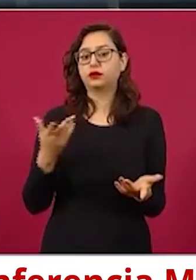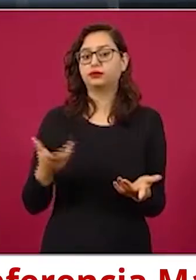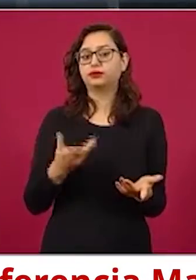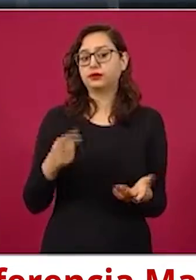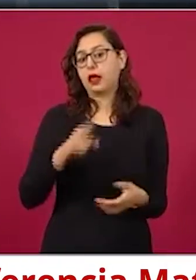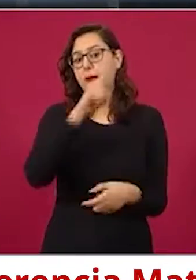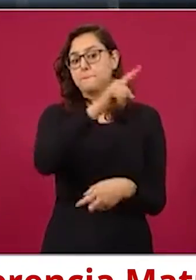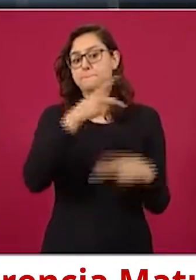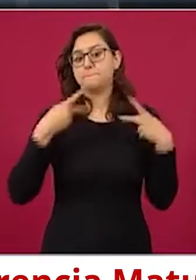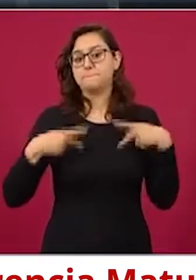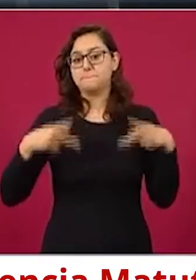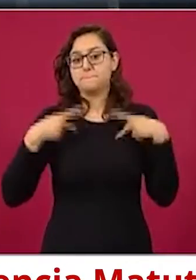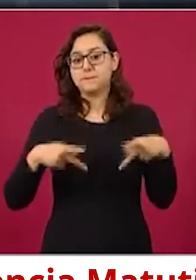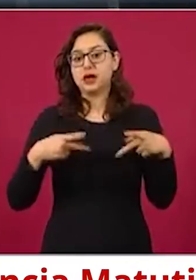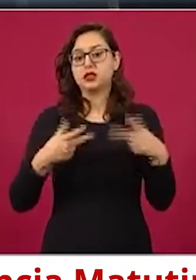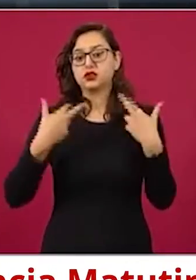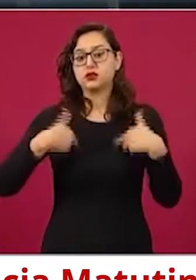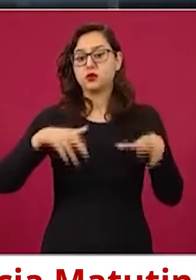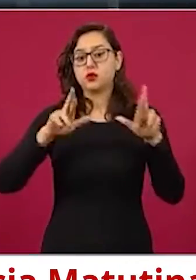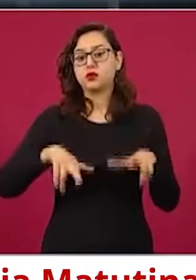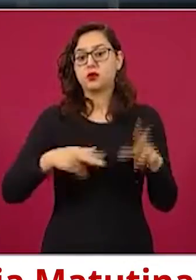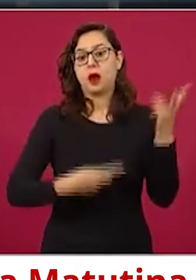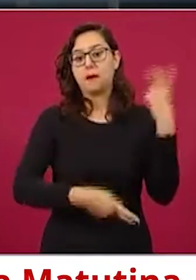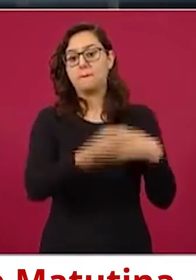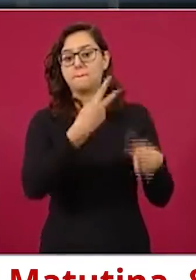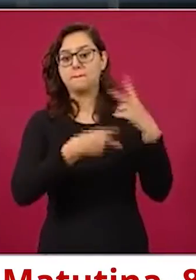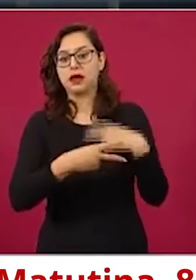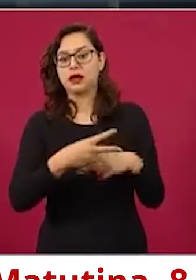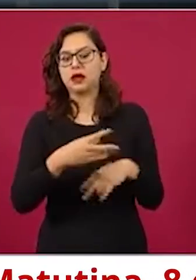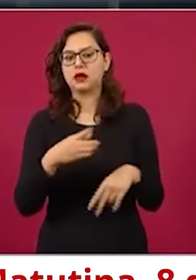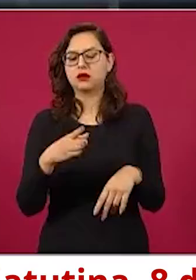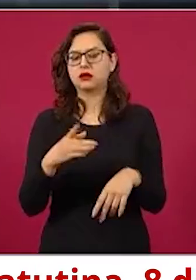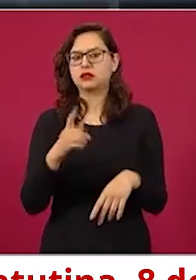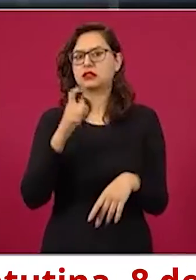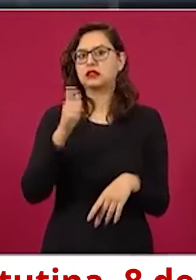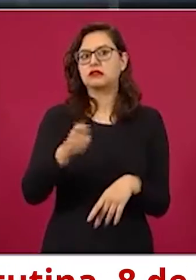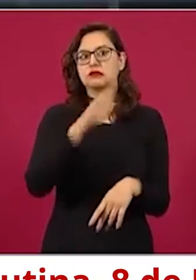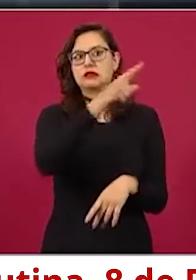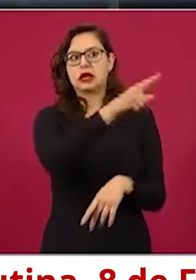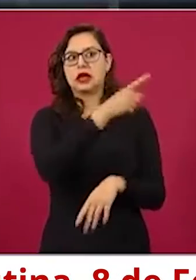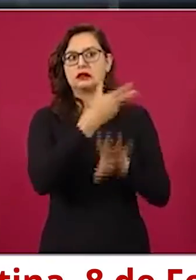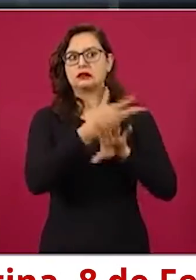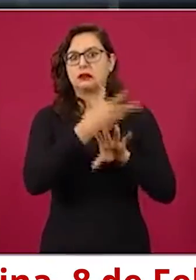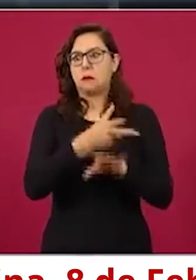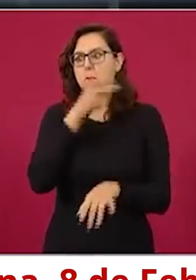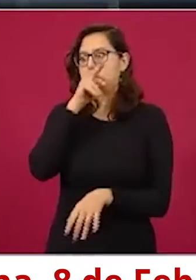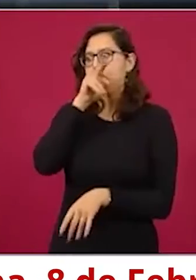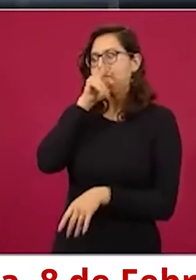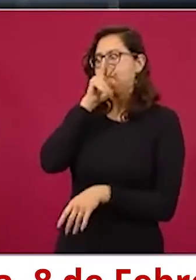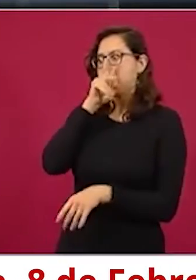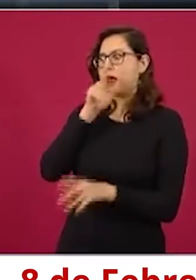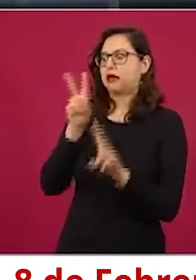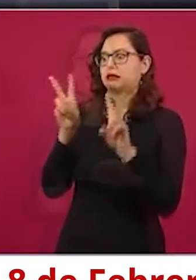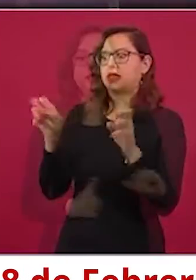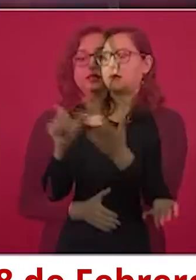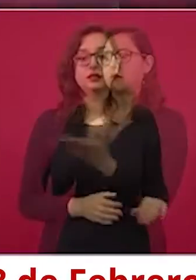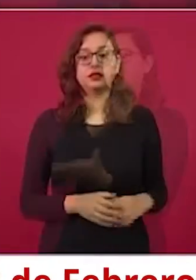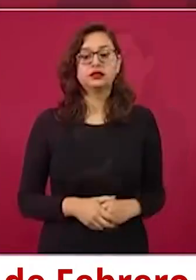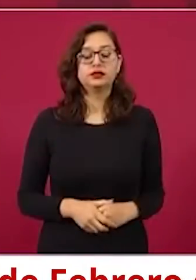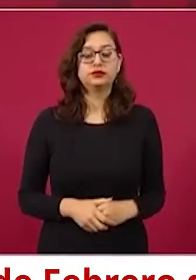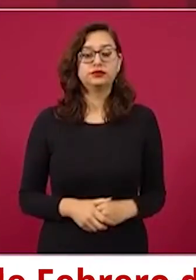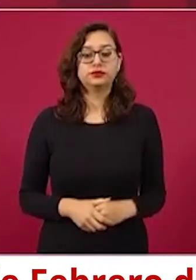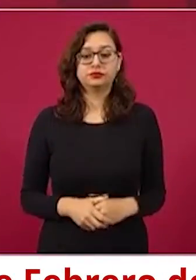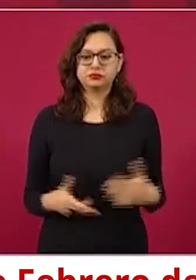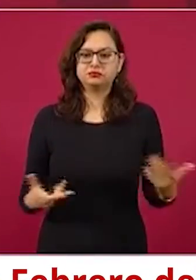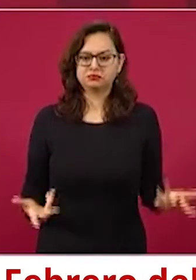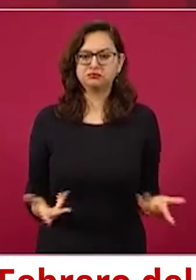estas personas que tienen encargos especiales refleja una preocupación por parte de Estados Unidos en cómo se va a abordar el tema de la reforma energética. Va a